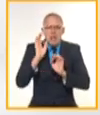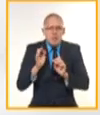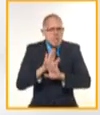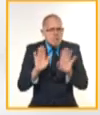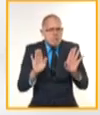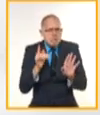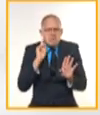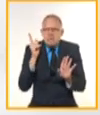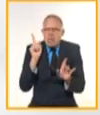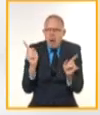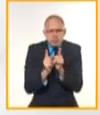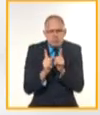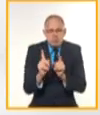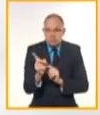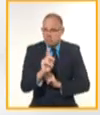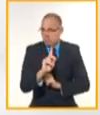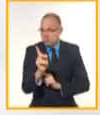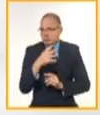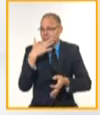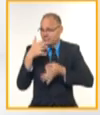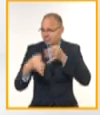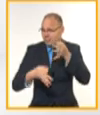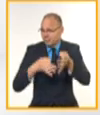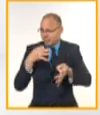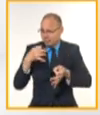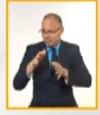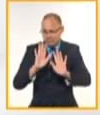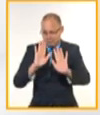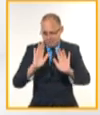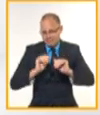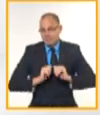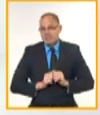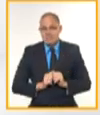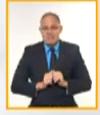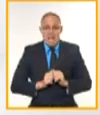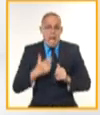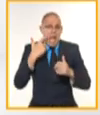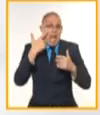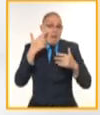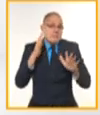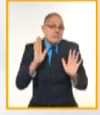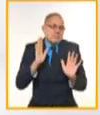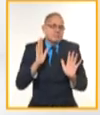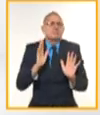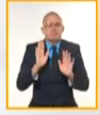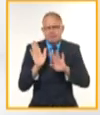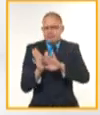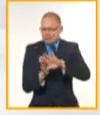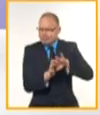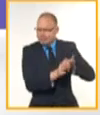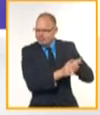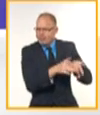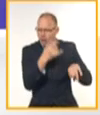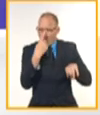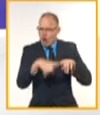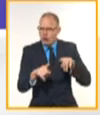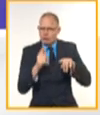porque el país no es solamente, a la hora de analizarlo, lo que hace el Ejecutivo. Vamos a pasar a otra